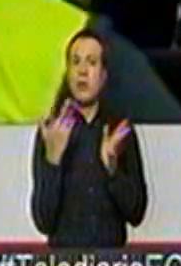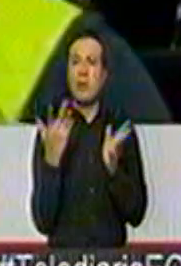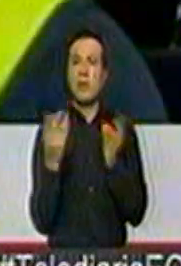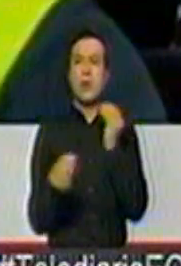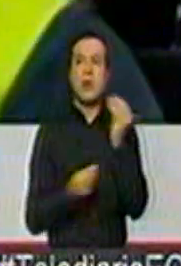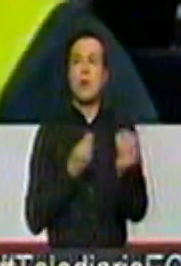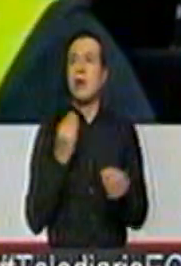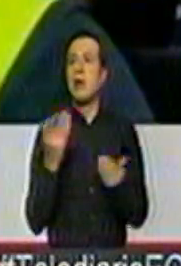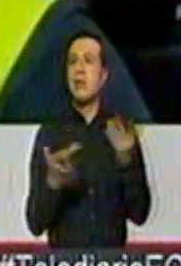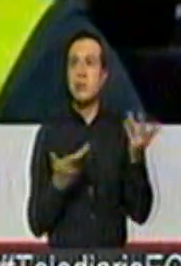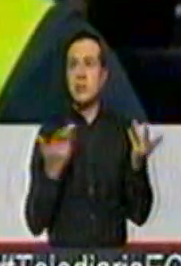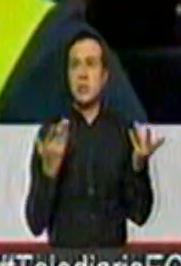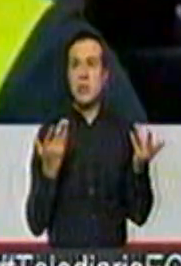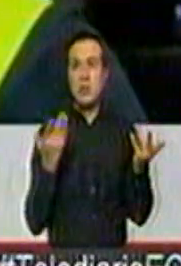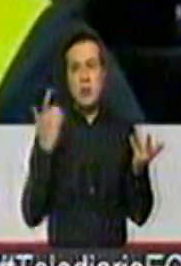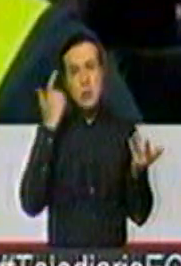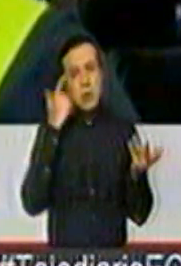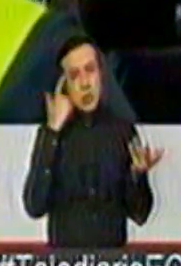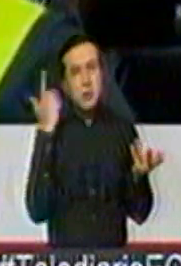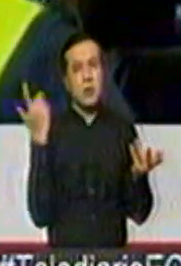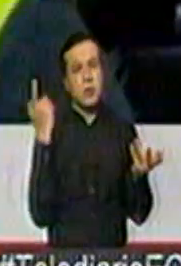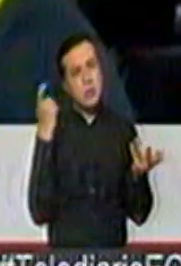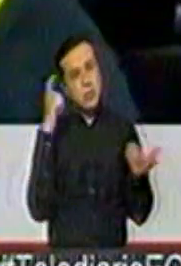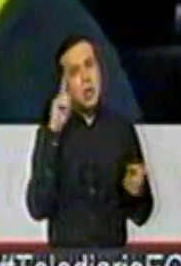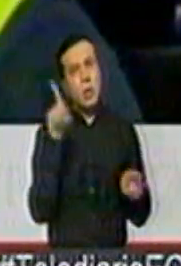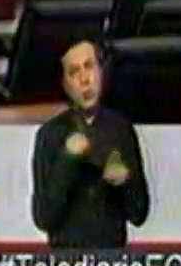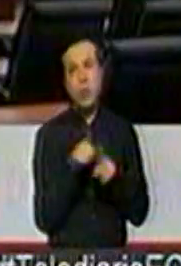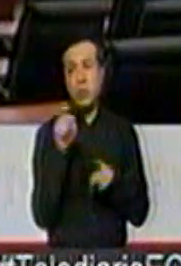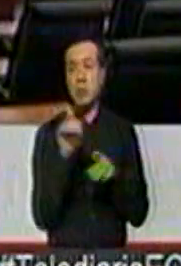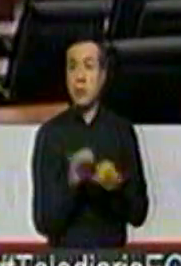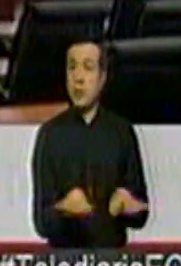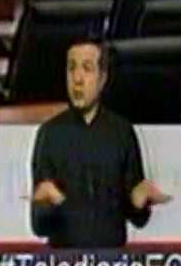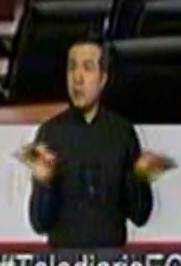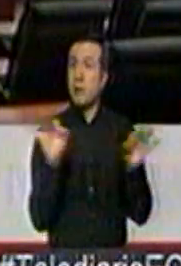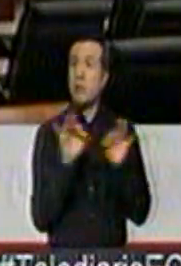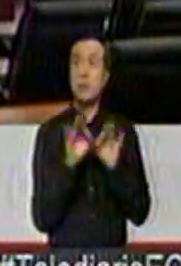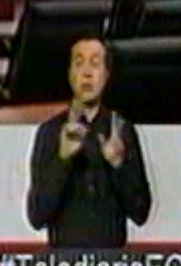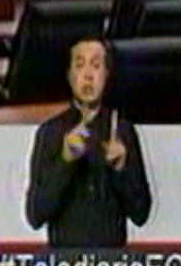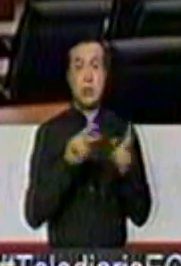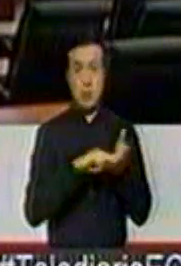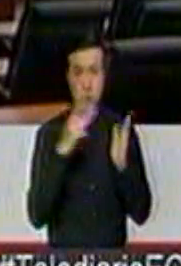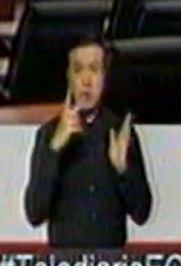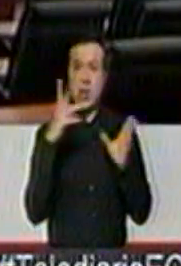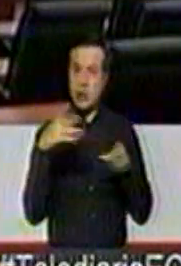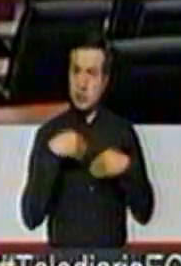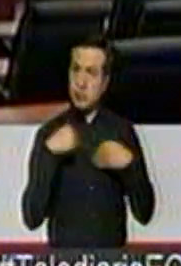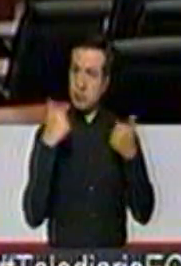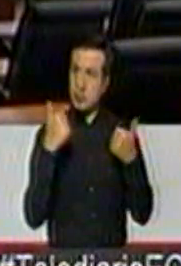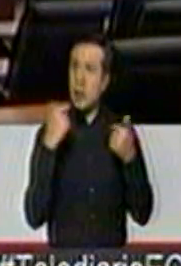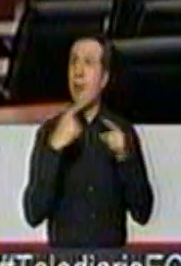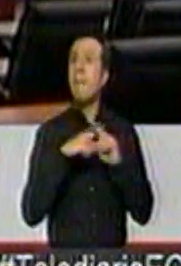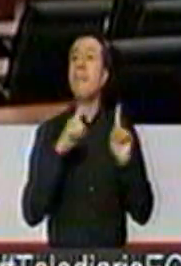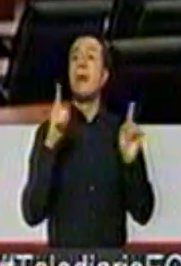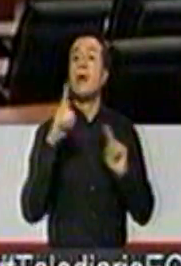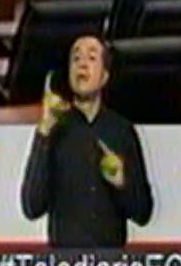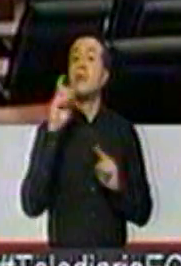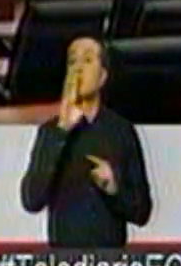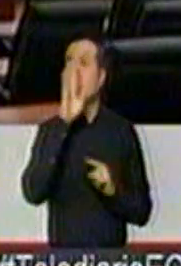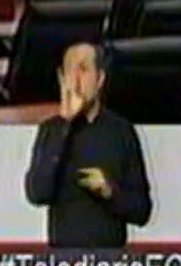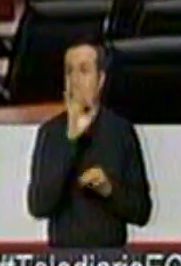entonces se imagina, así deberíamos llegar a un consenso. La tecnología debe ser bienvenida, pero